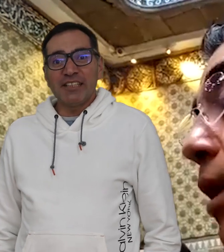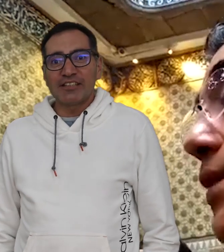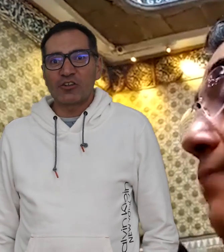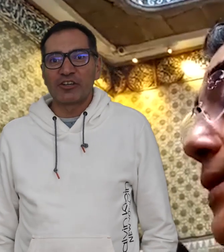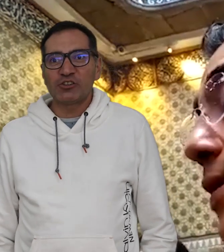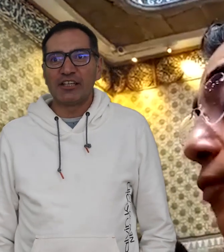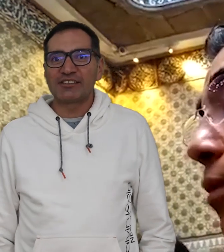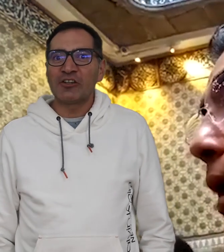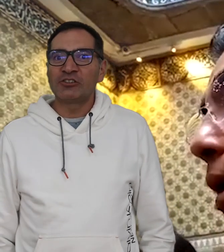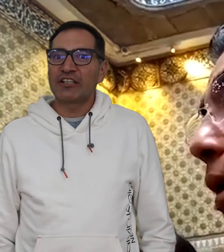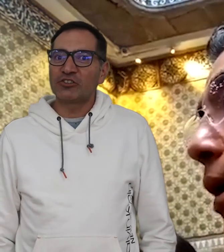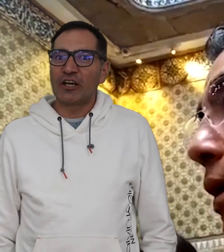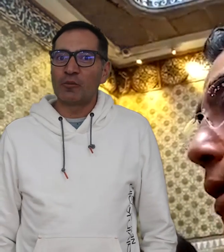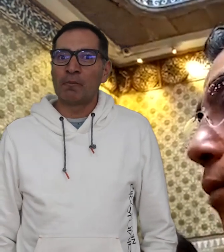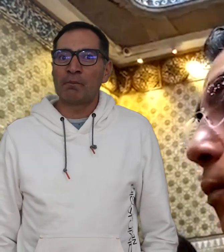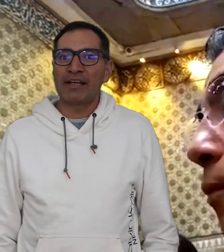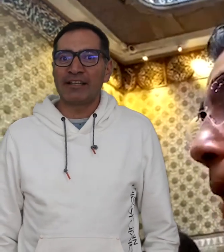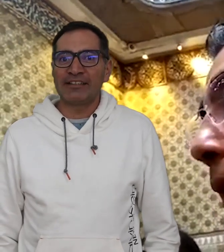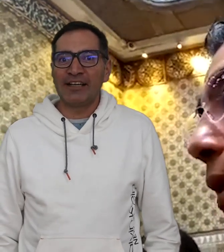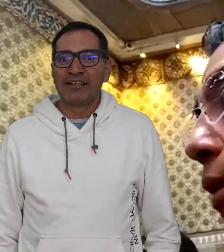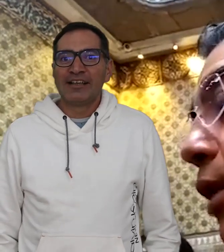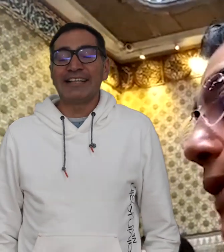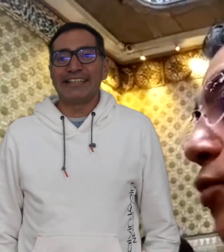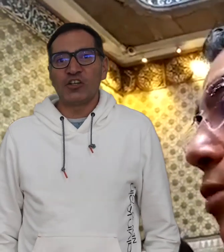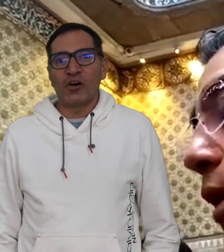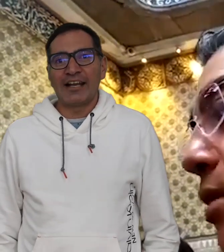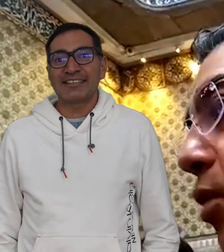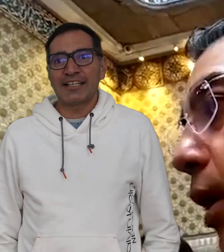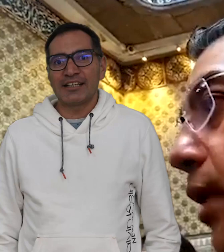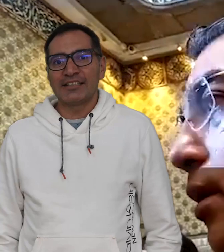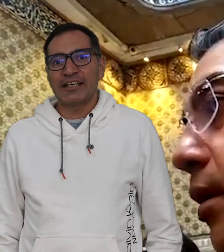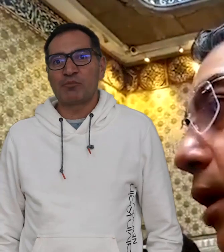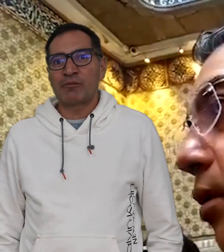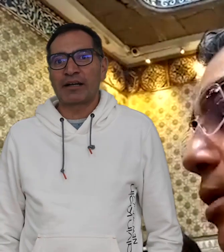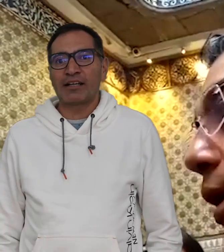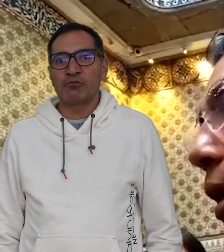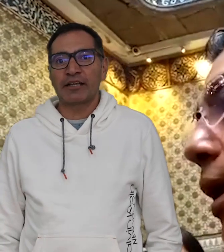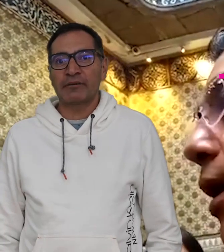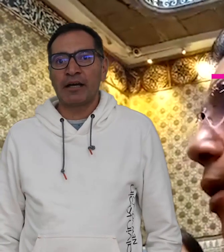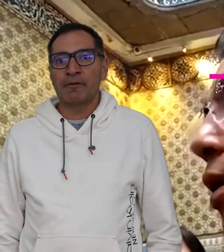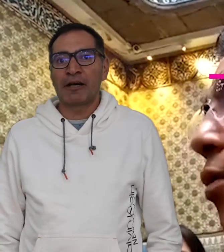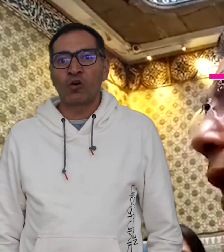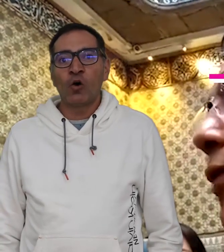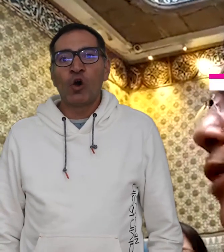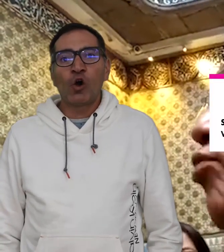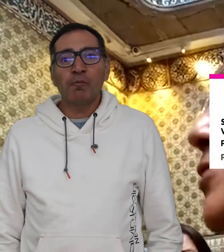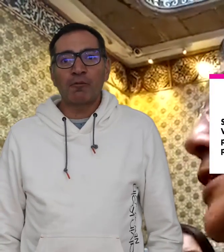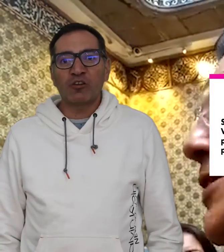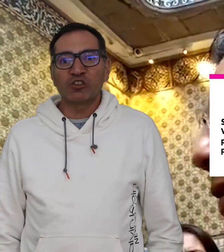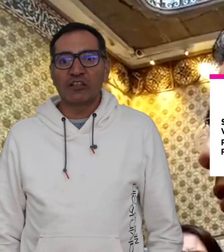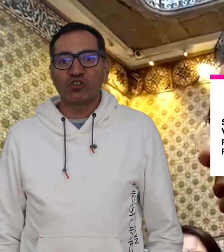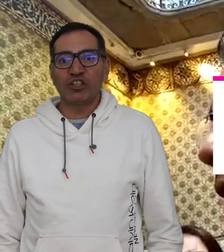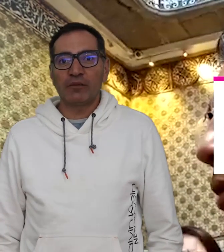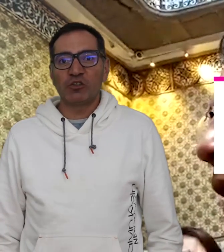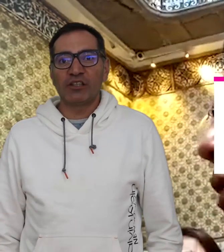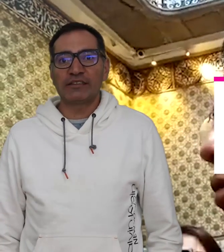El presidente del Congreso del Estado, Sergio Salomón Peregrina, exigió a la exalcaldesa de Puebla, Claudia Rivera Vivanco, comprobar